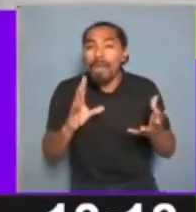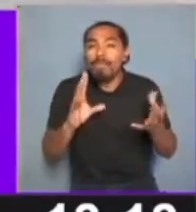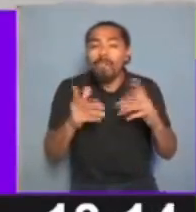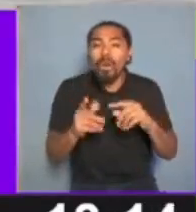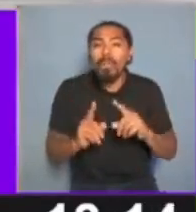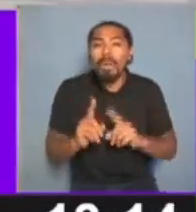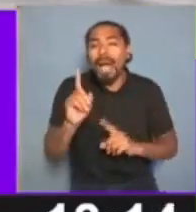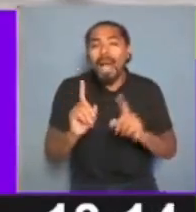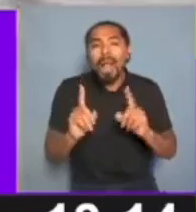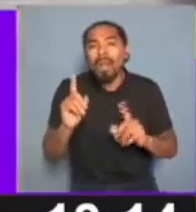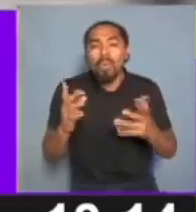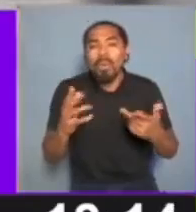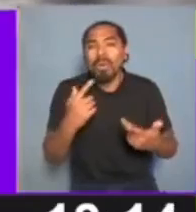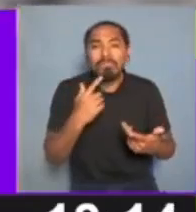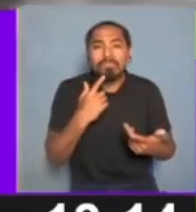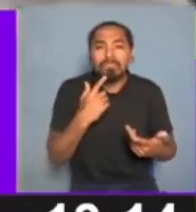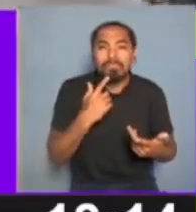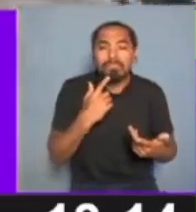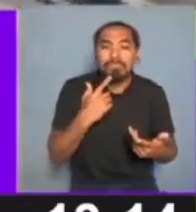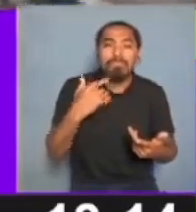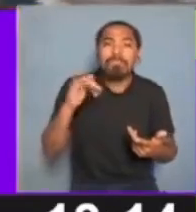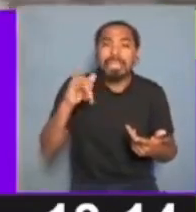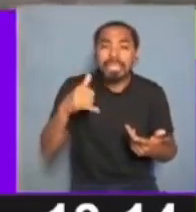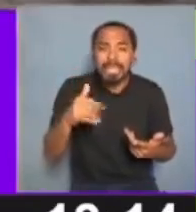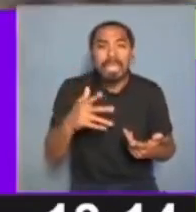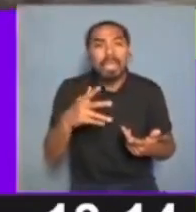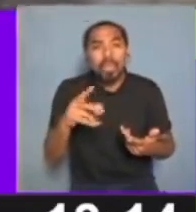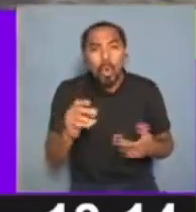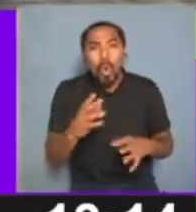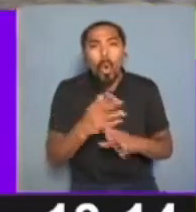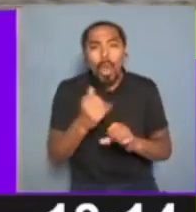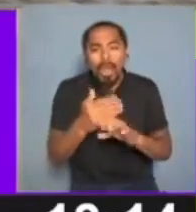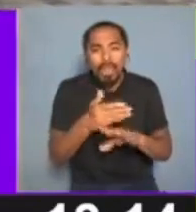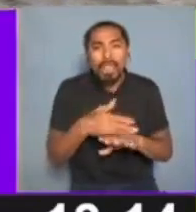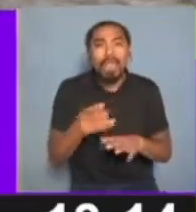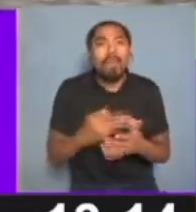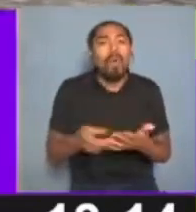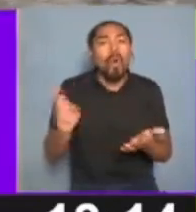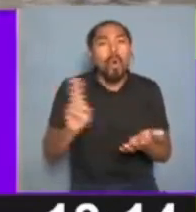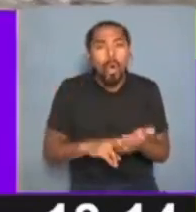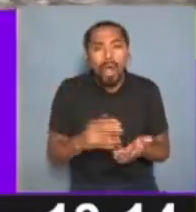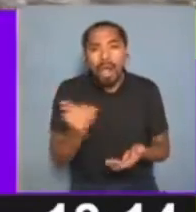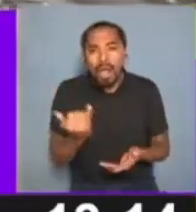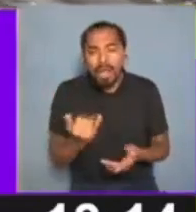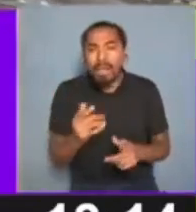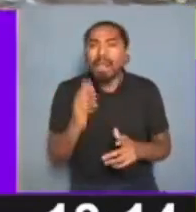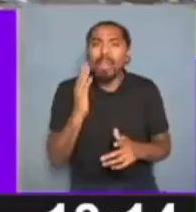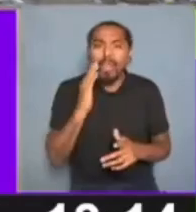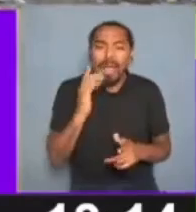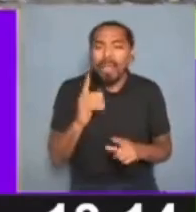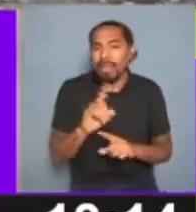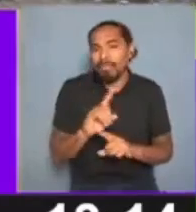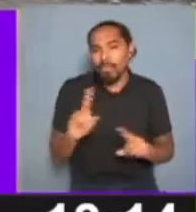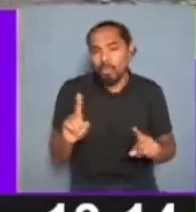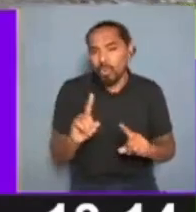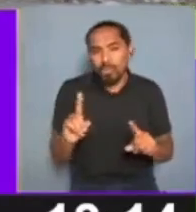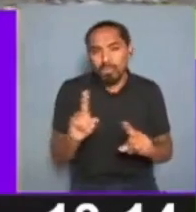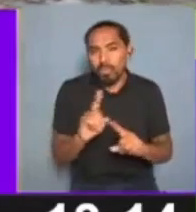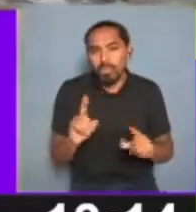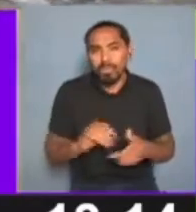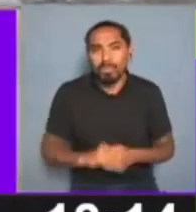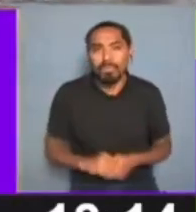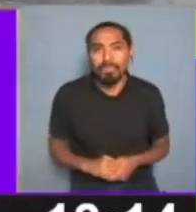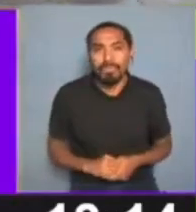lugares se había manifestado de que también hasta último momento se iba a esperar, en el caso de los turnos tardes y noche, para ver las últimas